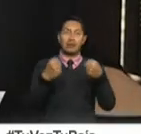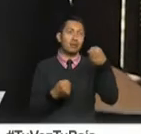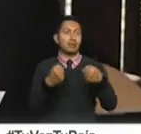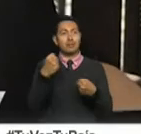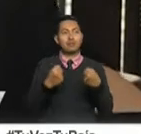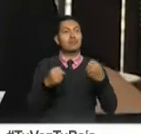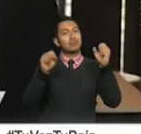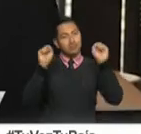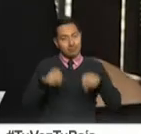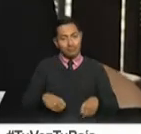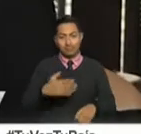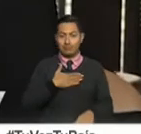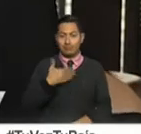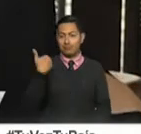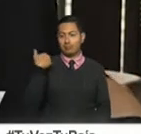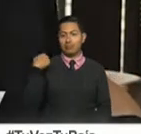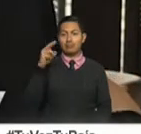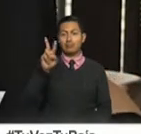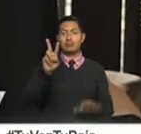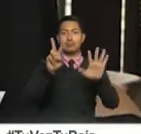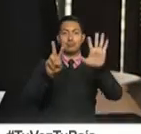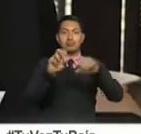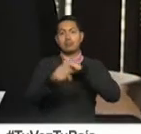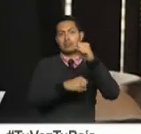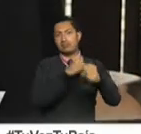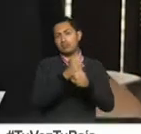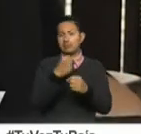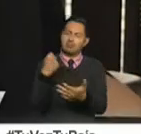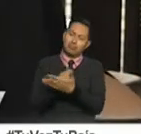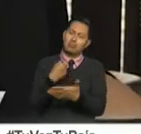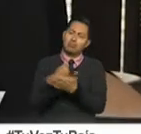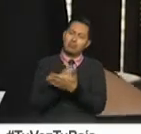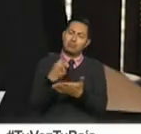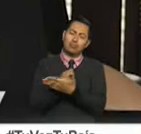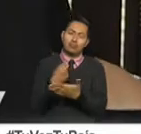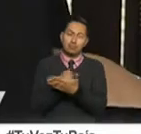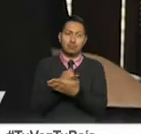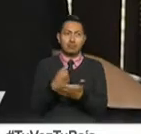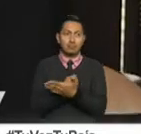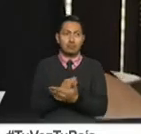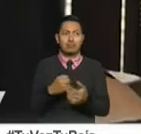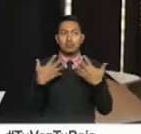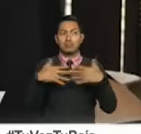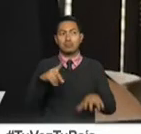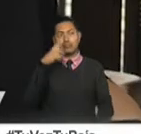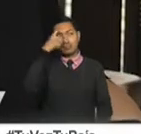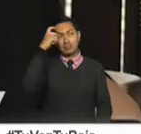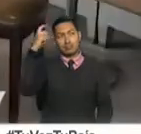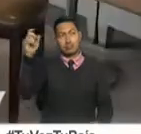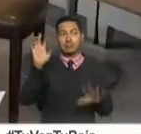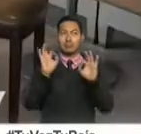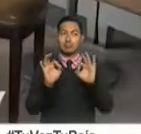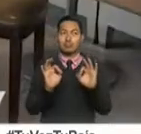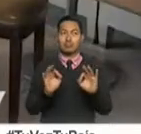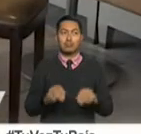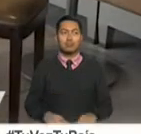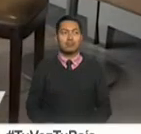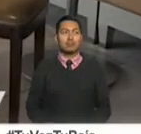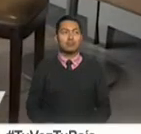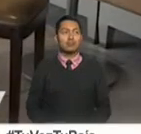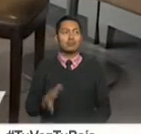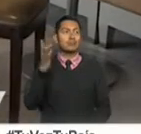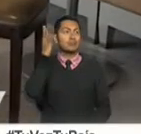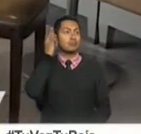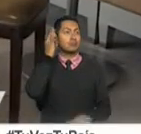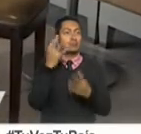sucediera. Tengo 27 años y he estado 27 años esperando esta decisión. Ha sido un sueño para mí. Muchas mujeres